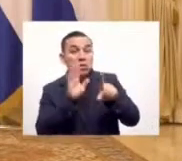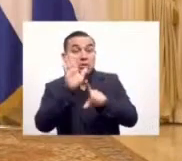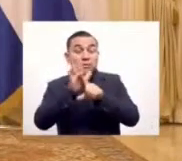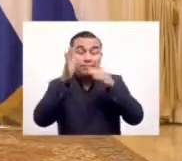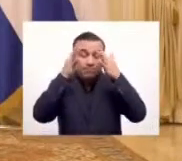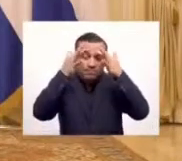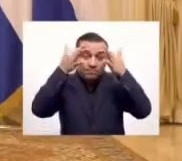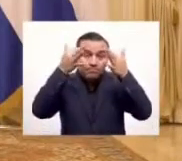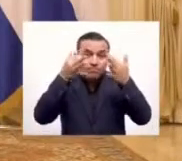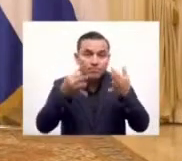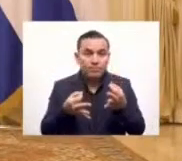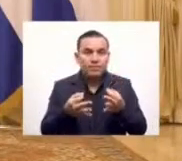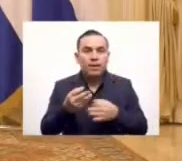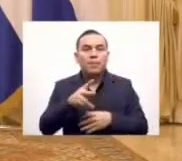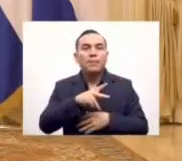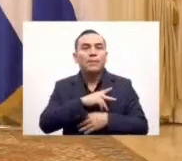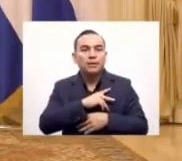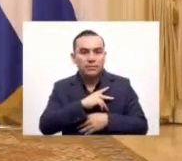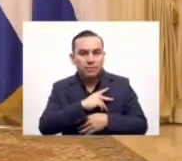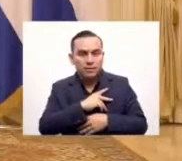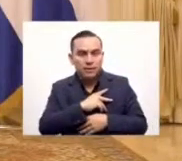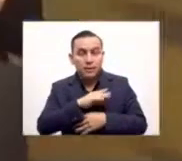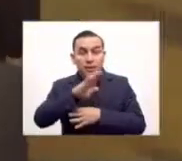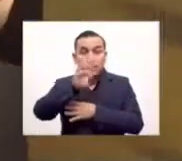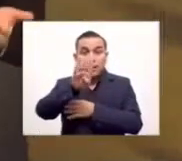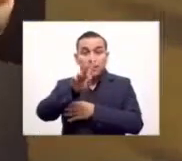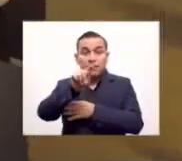quieran llamar, necesario, obligatorio